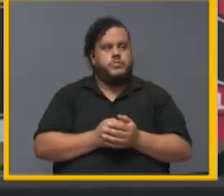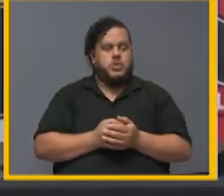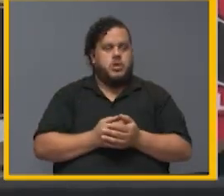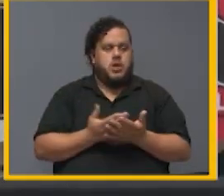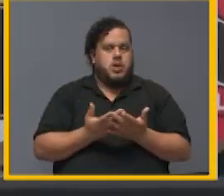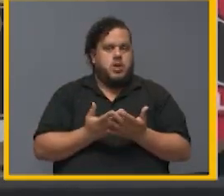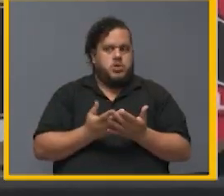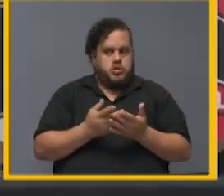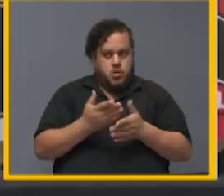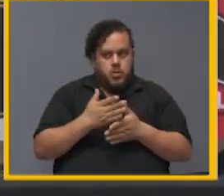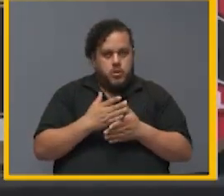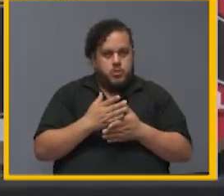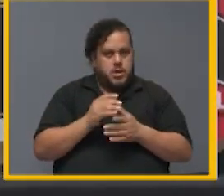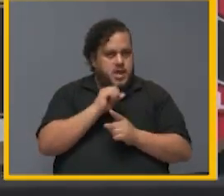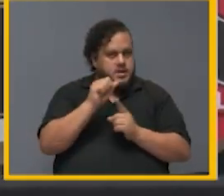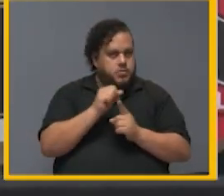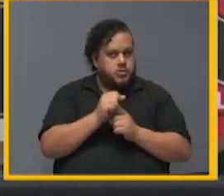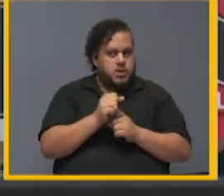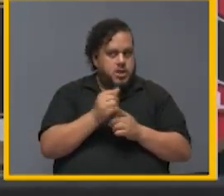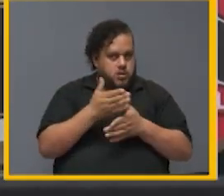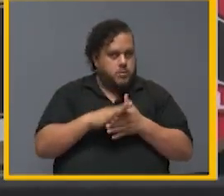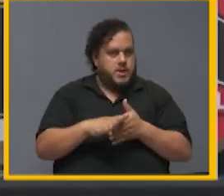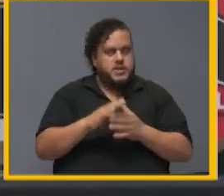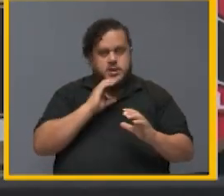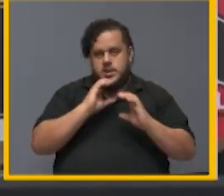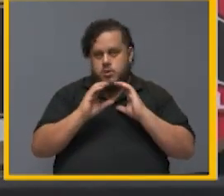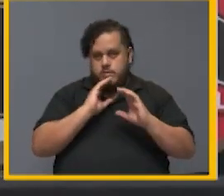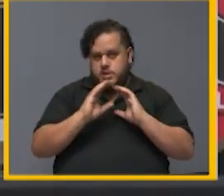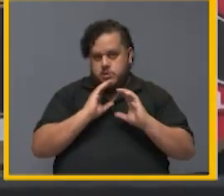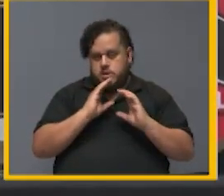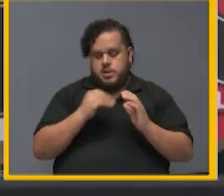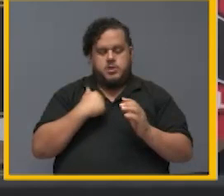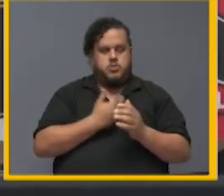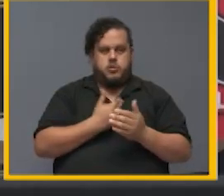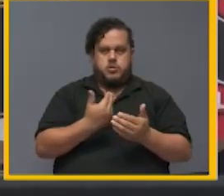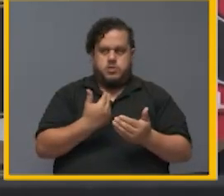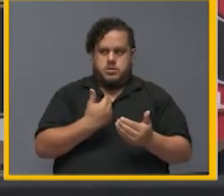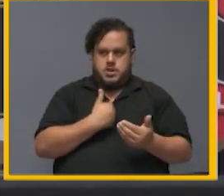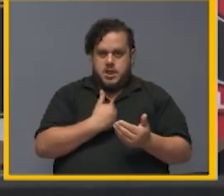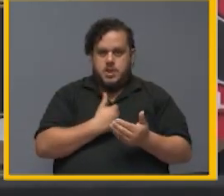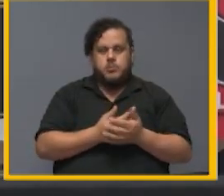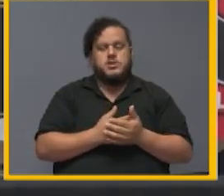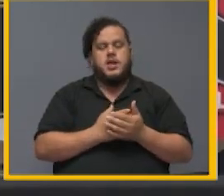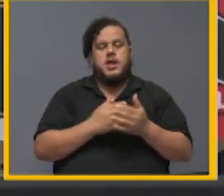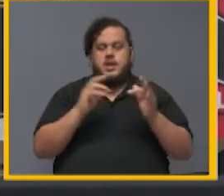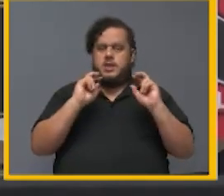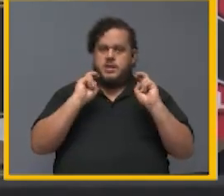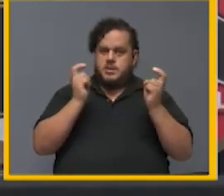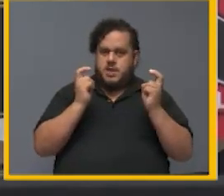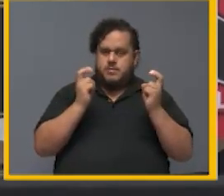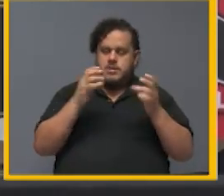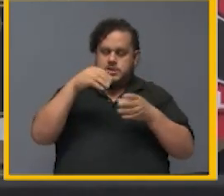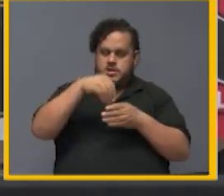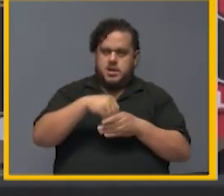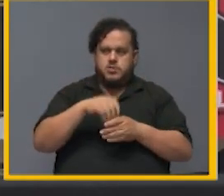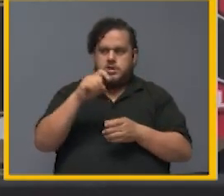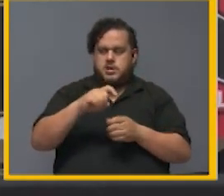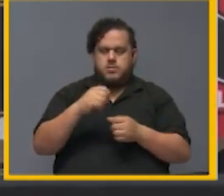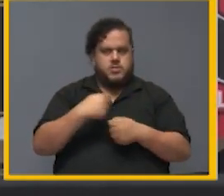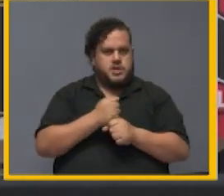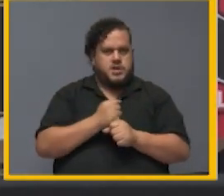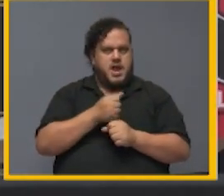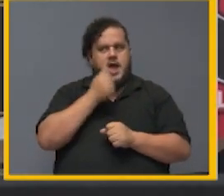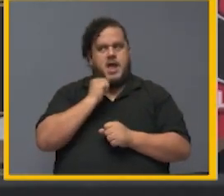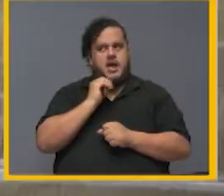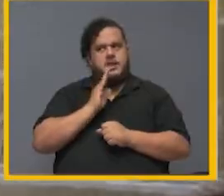son partes de conversaciones que tenemos y hay temas internos que tenemos que hacer y fue allá ayer y